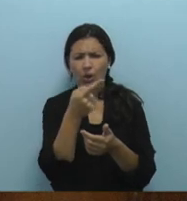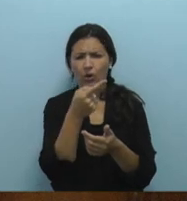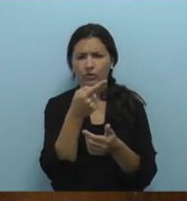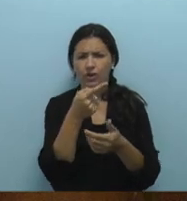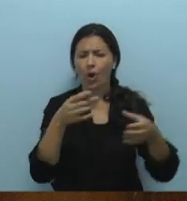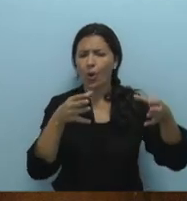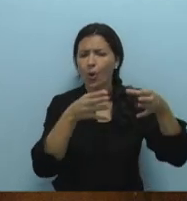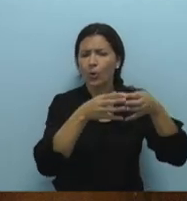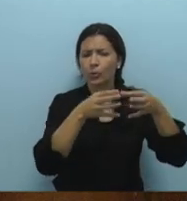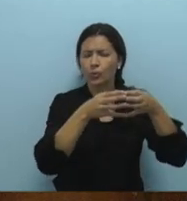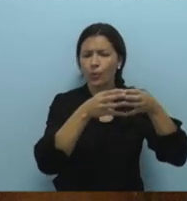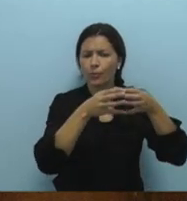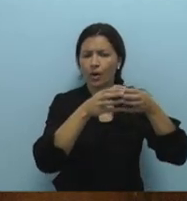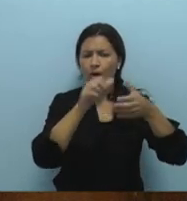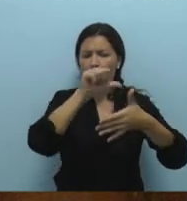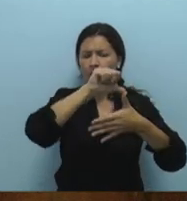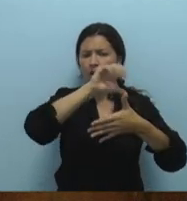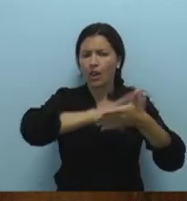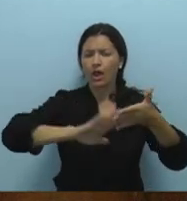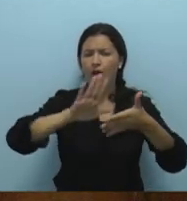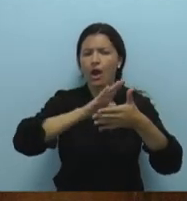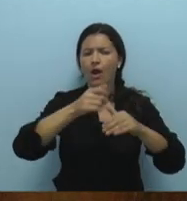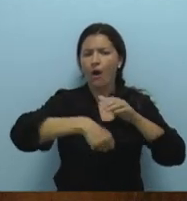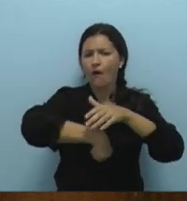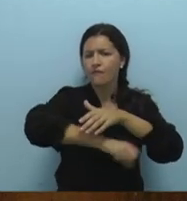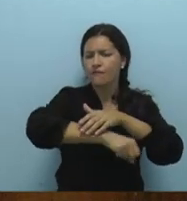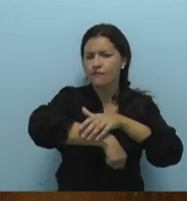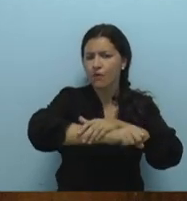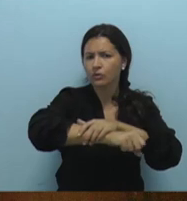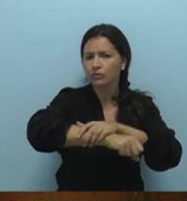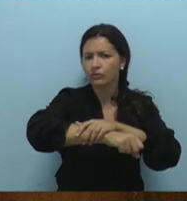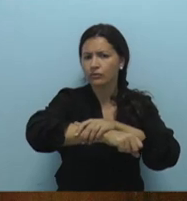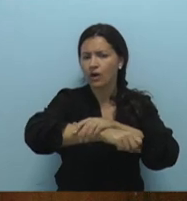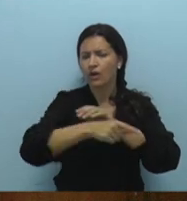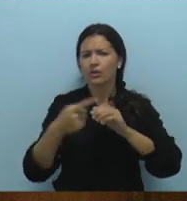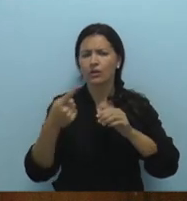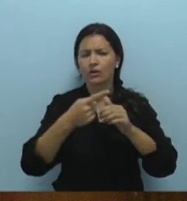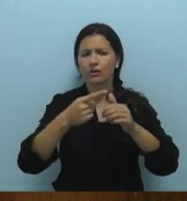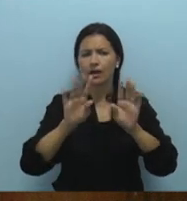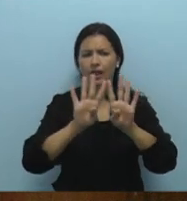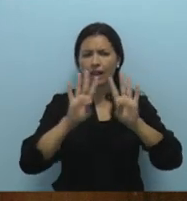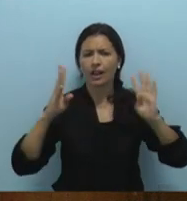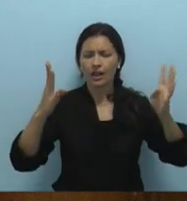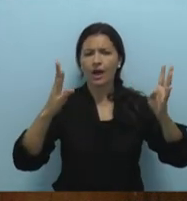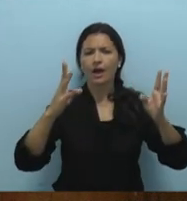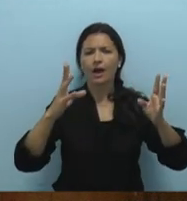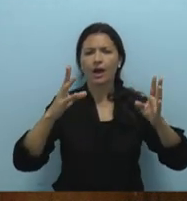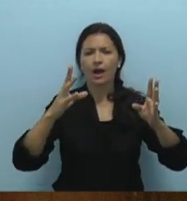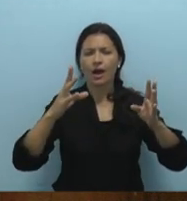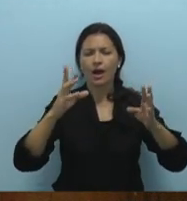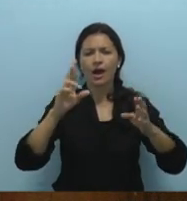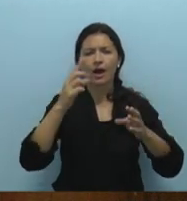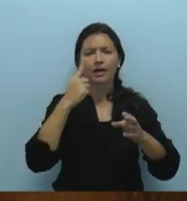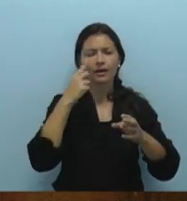la Confederación Sudamericana de Fútbol de impedir la exhibición a la hinchada del Club Atlético River Plate de una